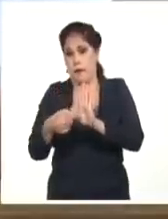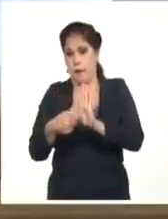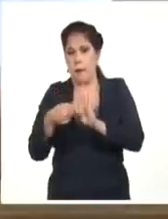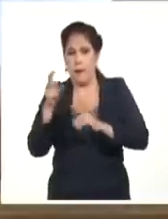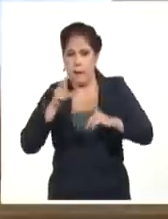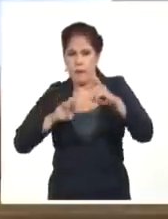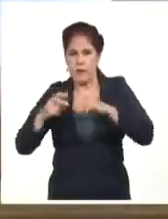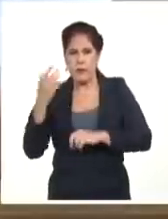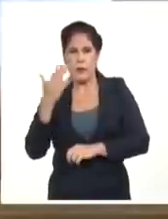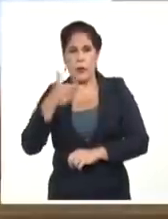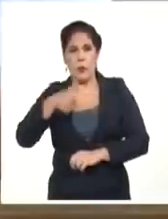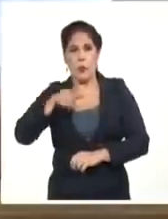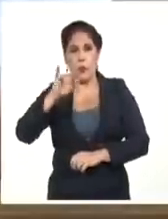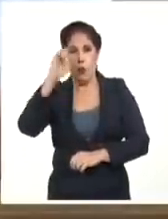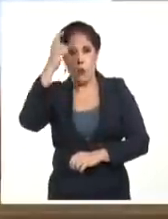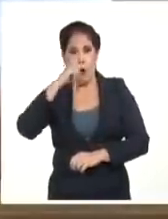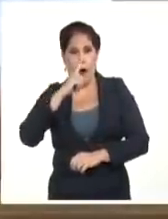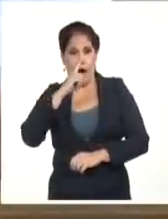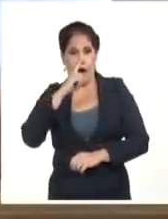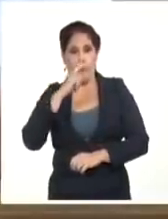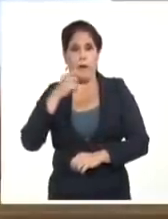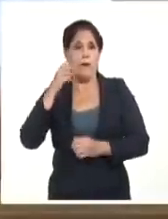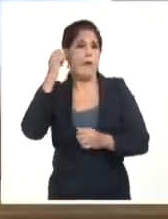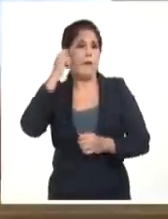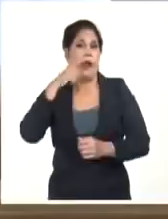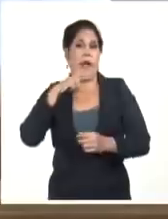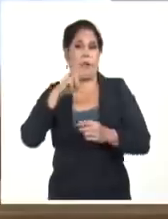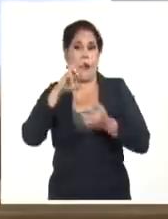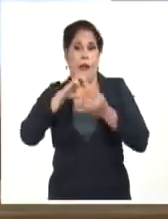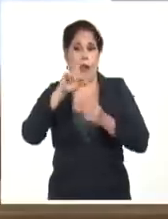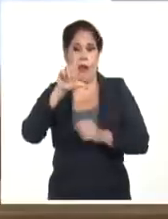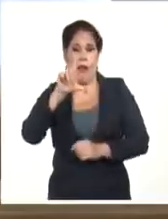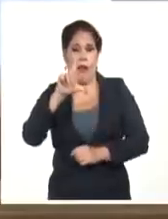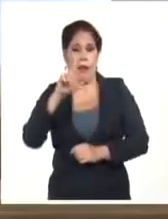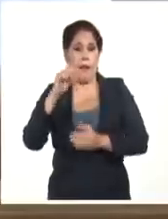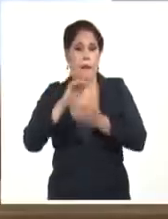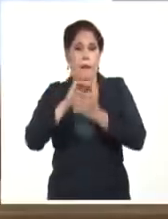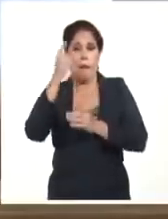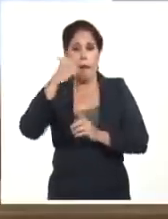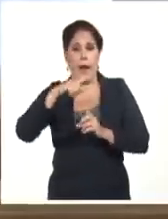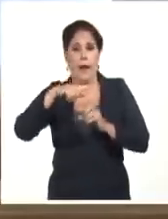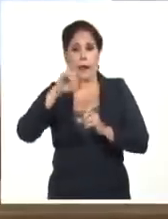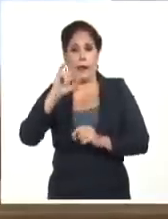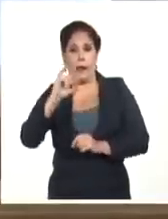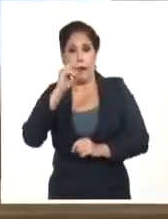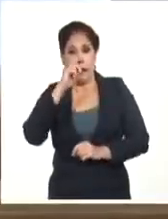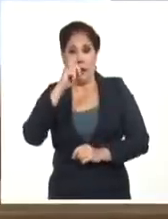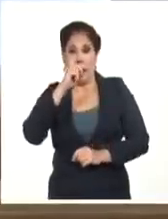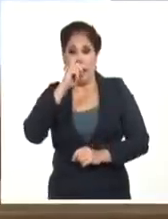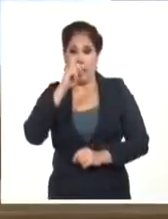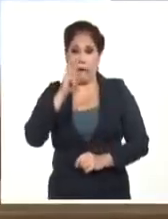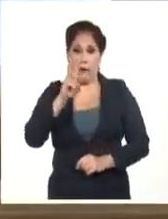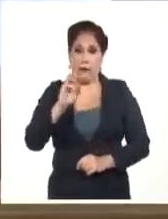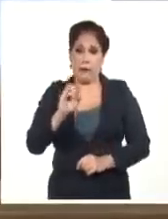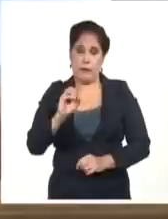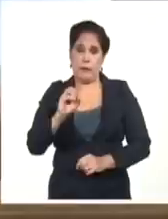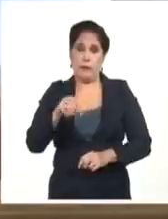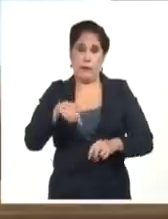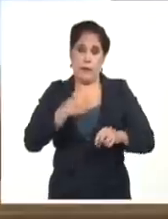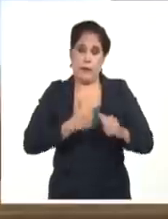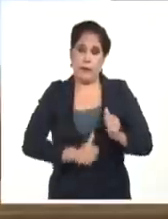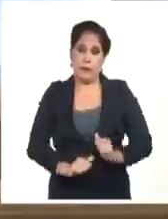Juan Fraginal Martín, de 30 años de edad, de La Habana.